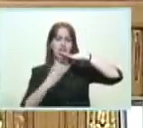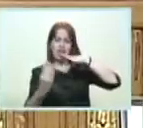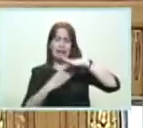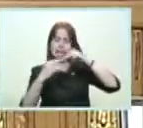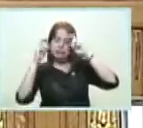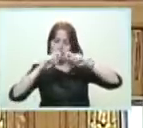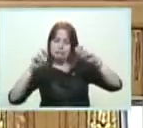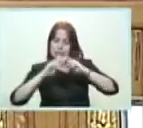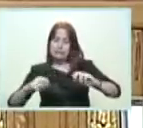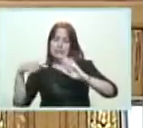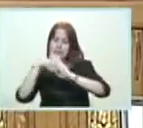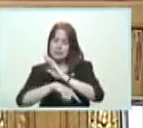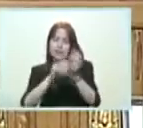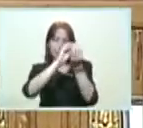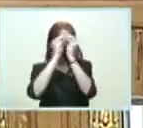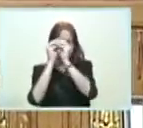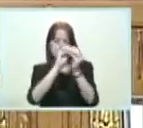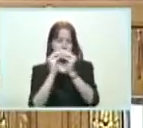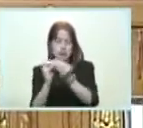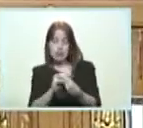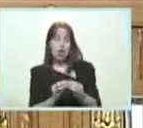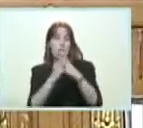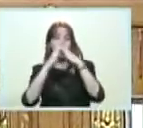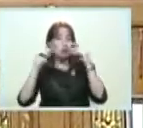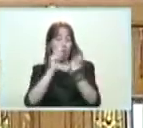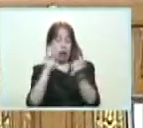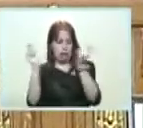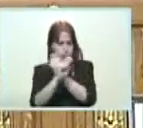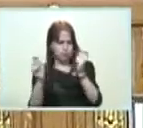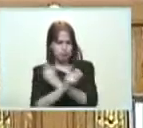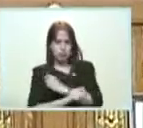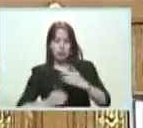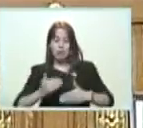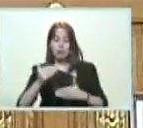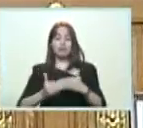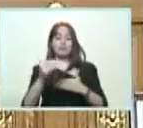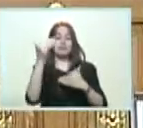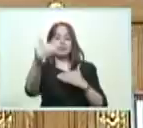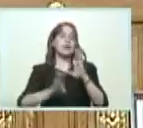adaptar todo lo que tenga que ser adaptado para avanzar.